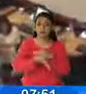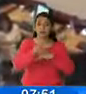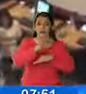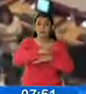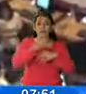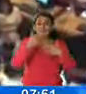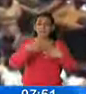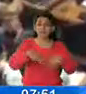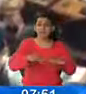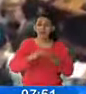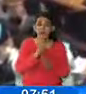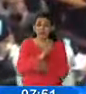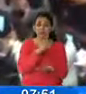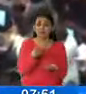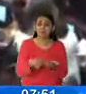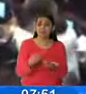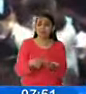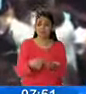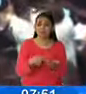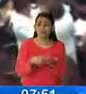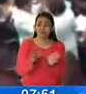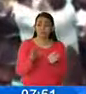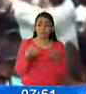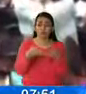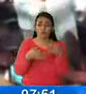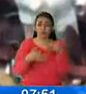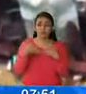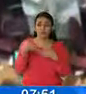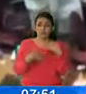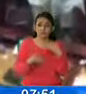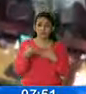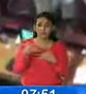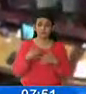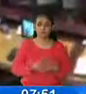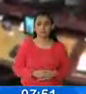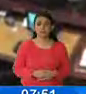Asamblea. Allí será analizada por la Comisión de Justicia.